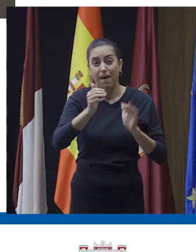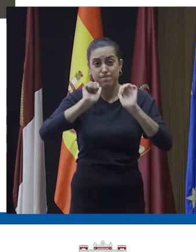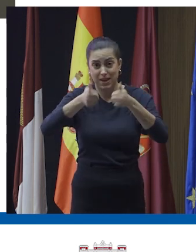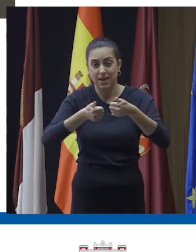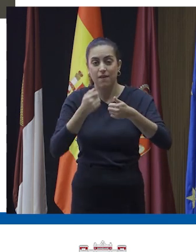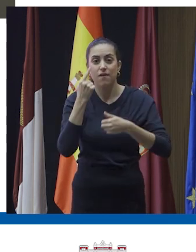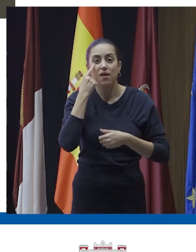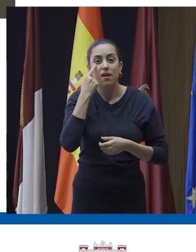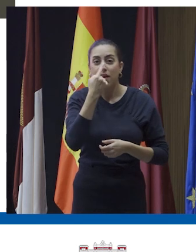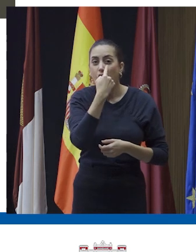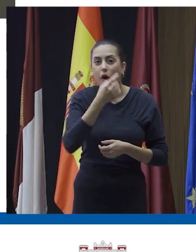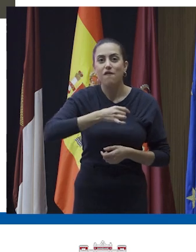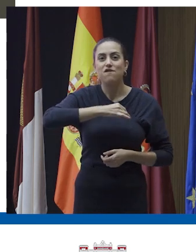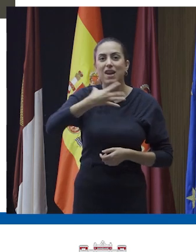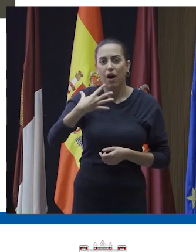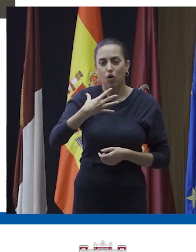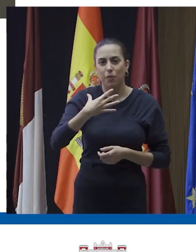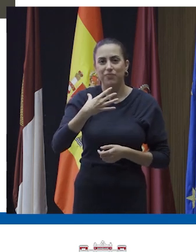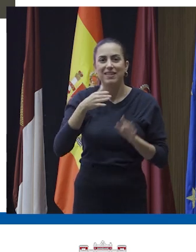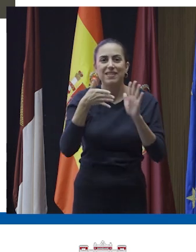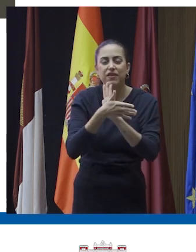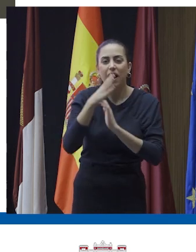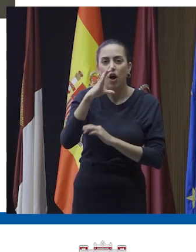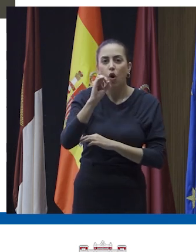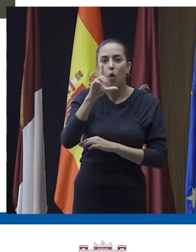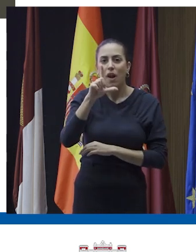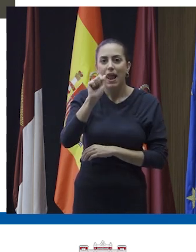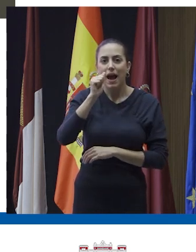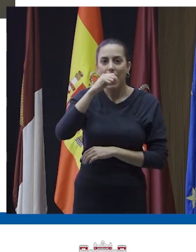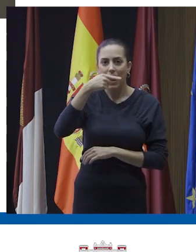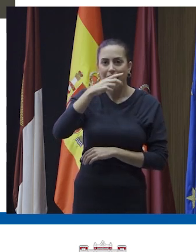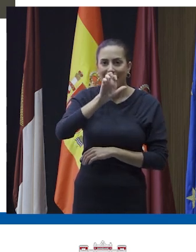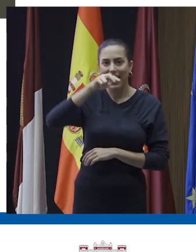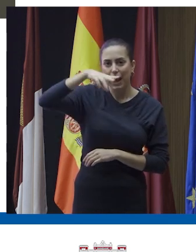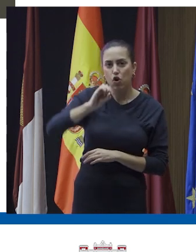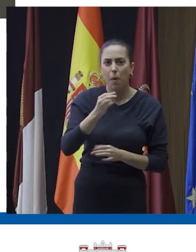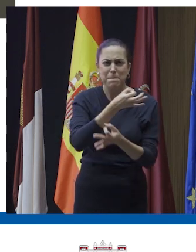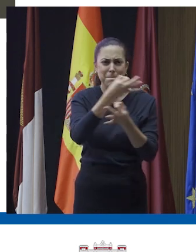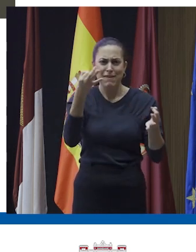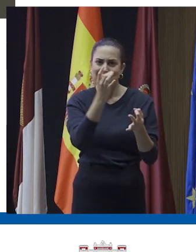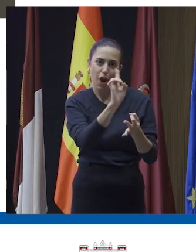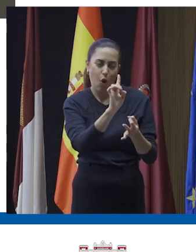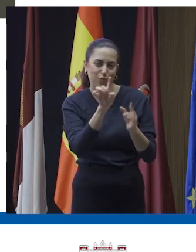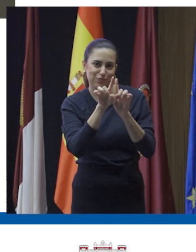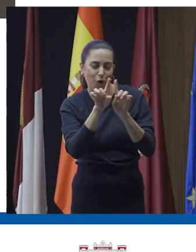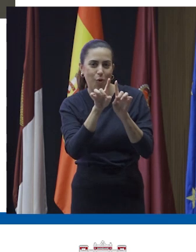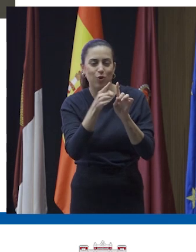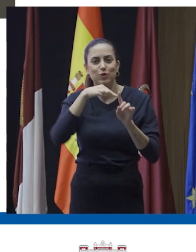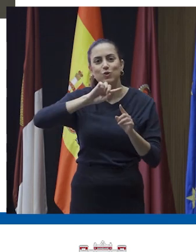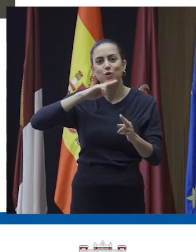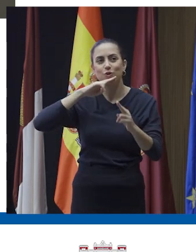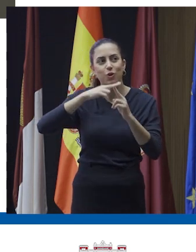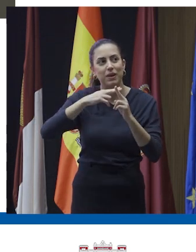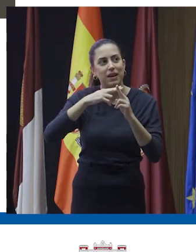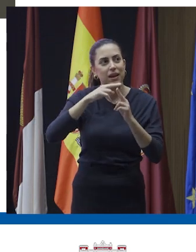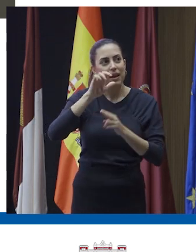blanco del ojo, esto que conocemos son capas de colágeno, no dispuestas perfectamente, que es lo que nosotros llamamos la